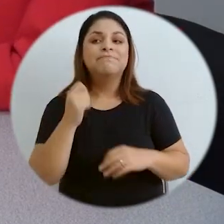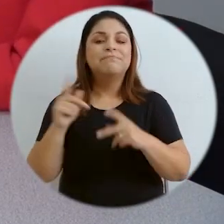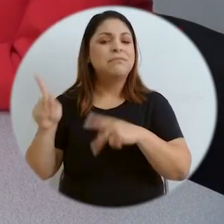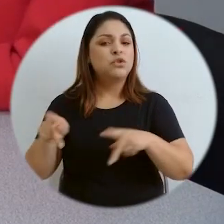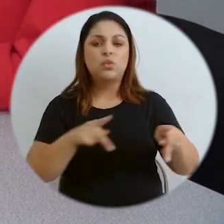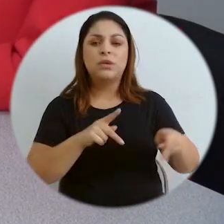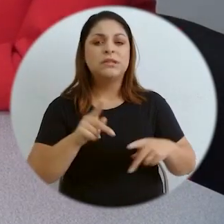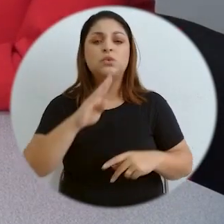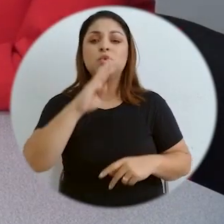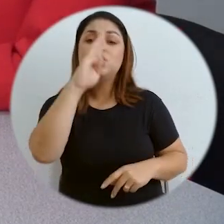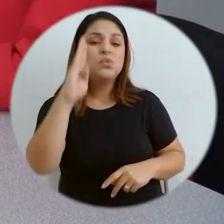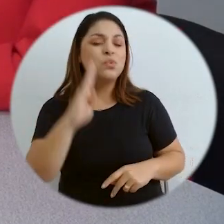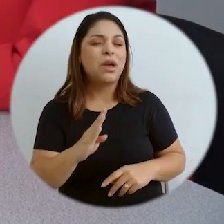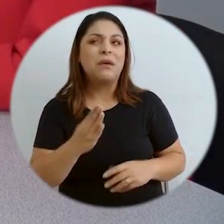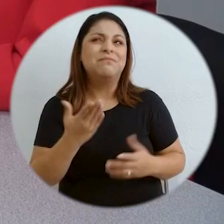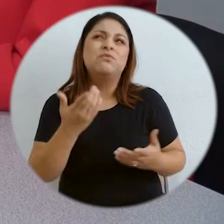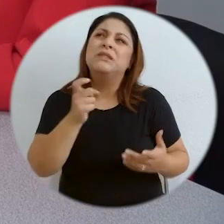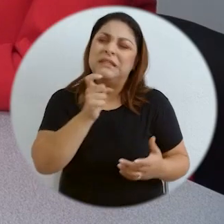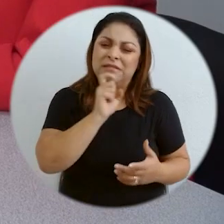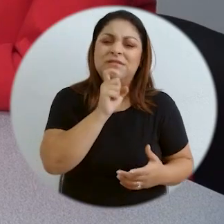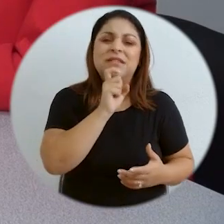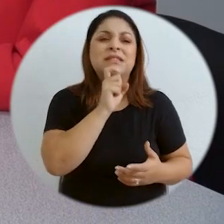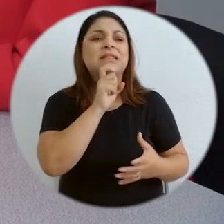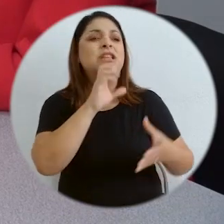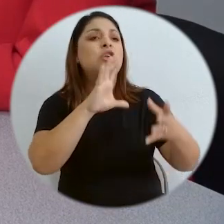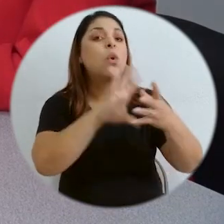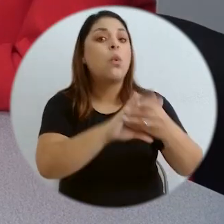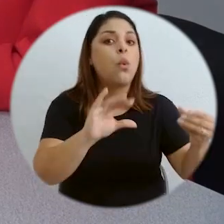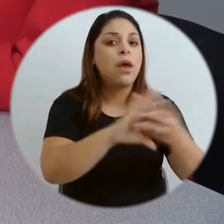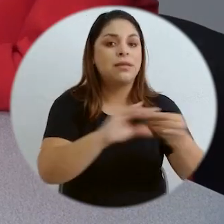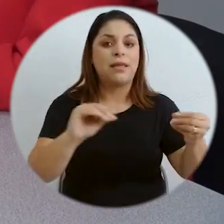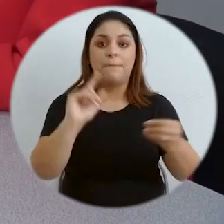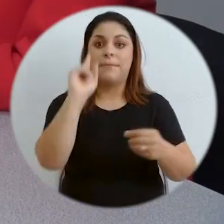llegar a contarle en un primer